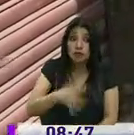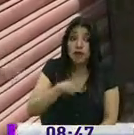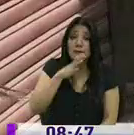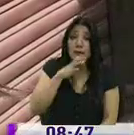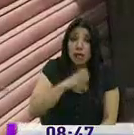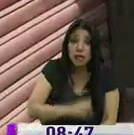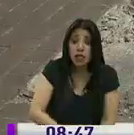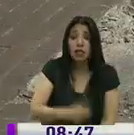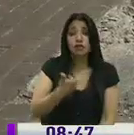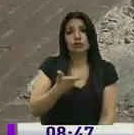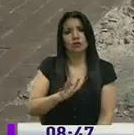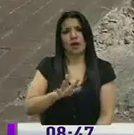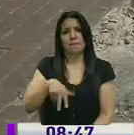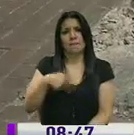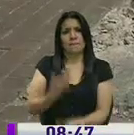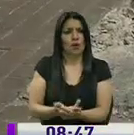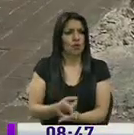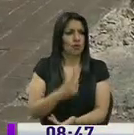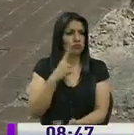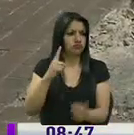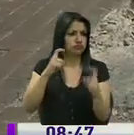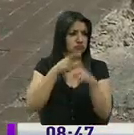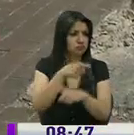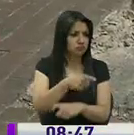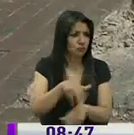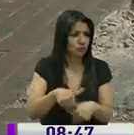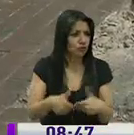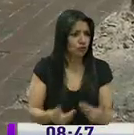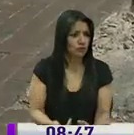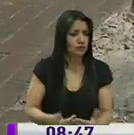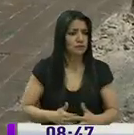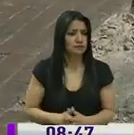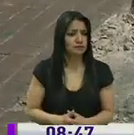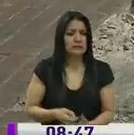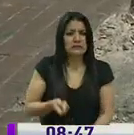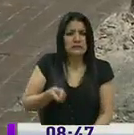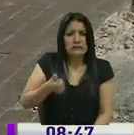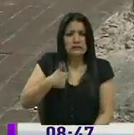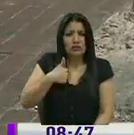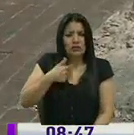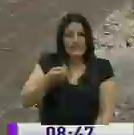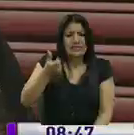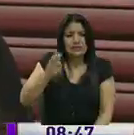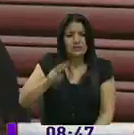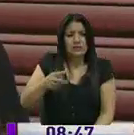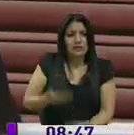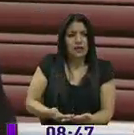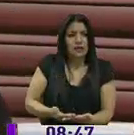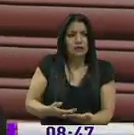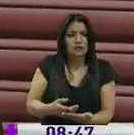en edad avanzada nos es muy dificultoso hasta yo me escapado de caerme y una se tiene que bajar de la vereda